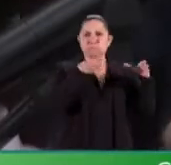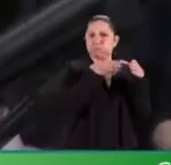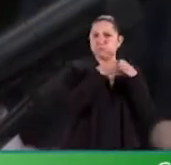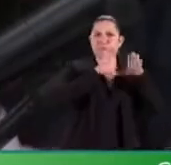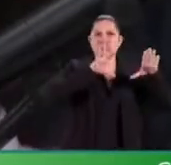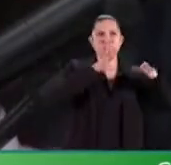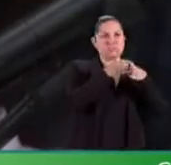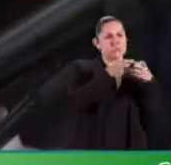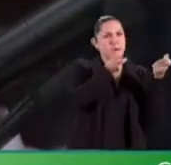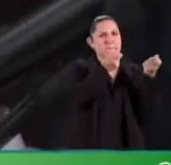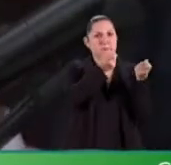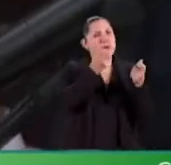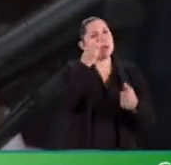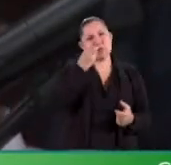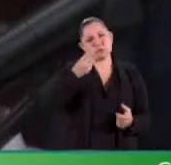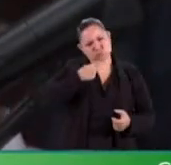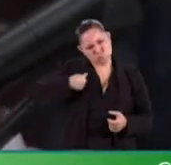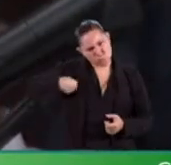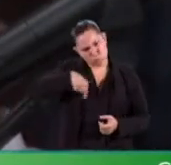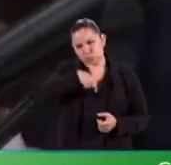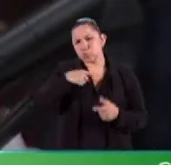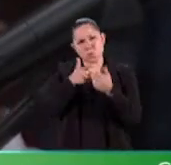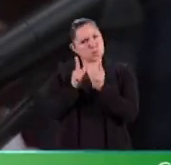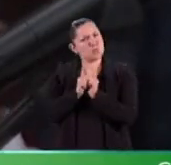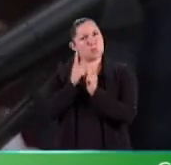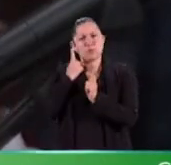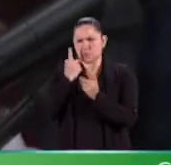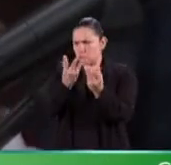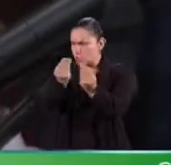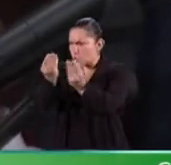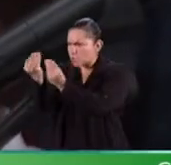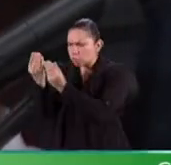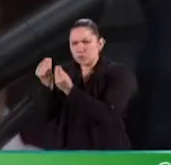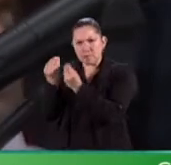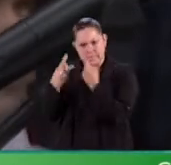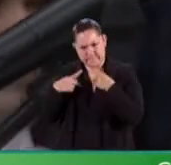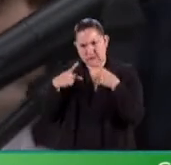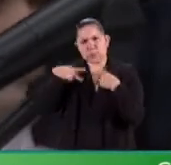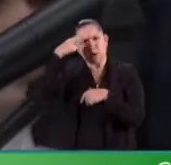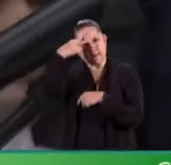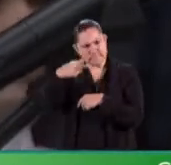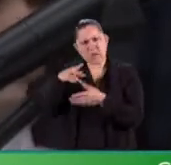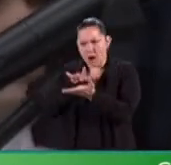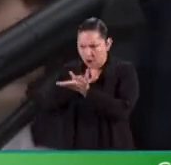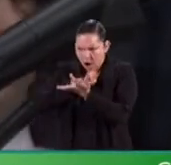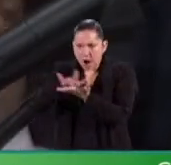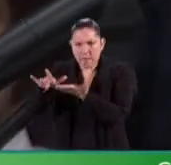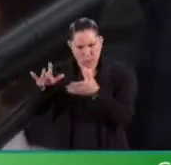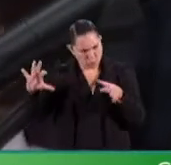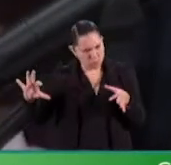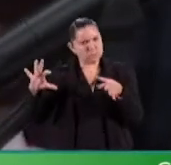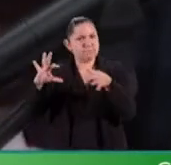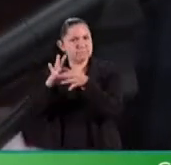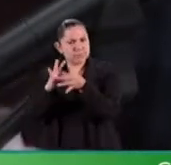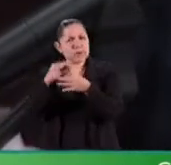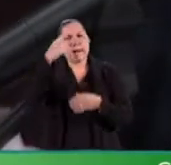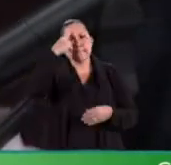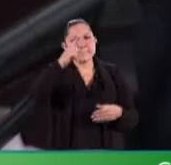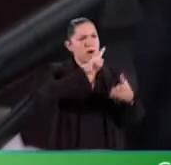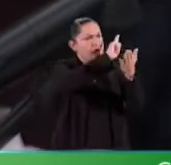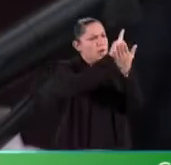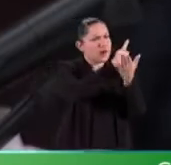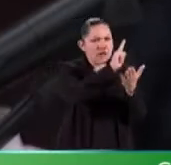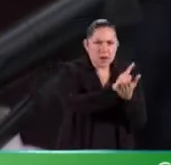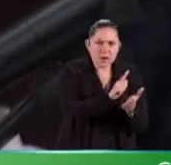herramientas y al lado de millones de mexicanos. Las y los ciudadanos cuentan con Movimiento Ciudadano para la defensa del Estado de Derecho y para